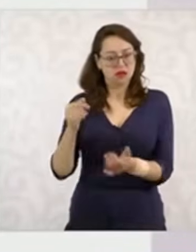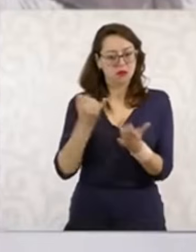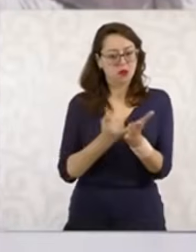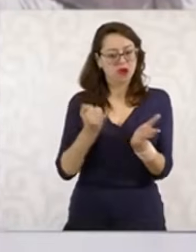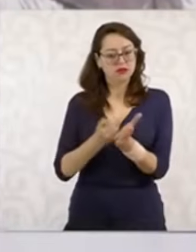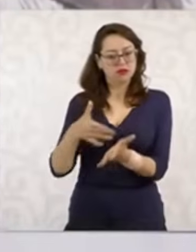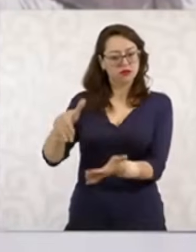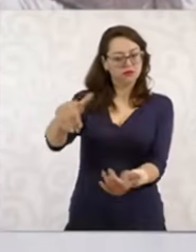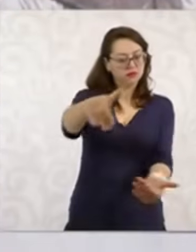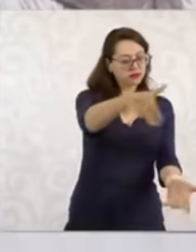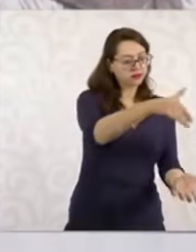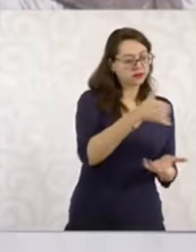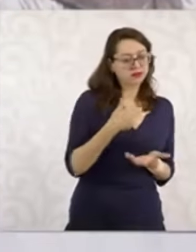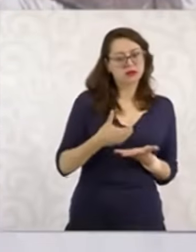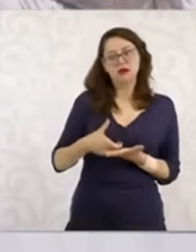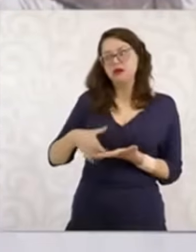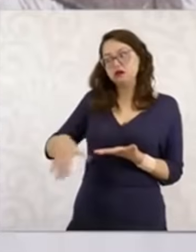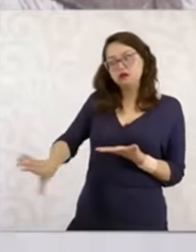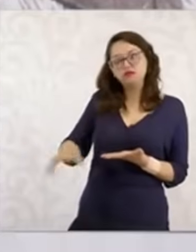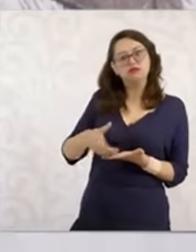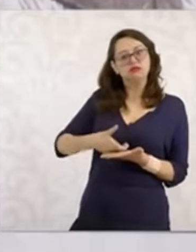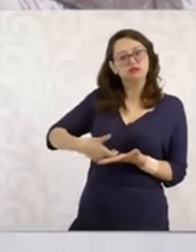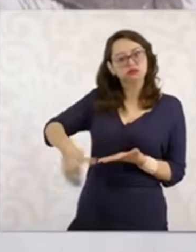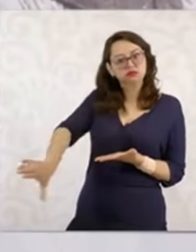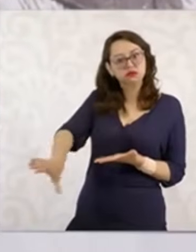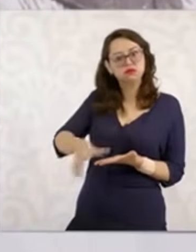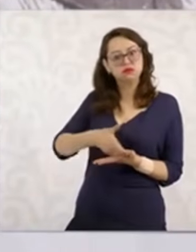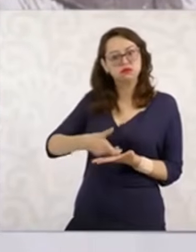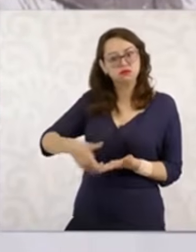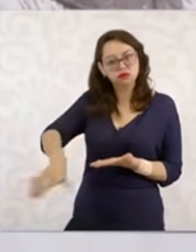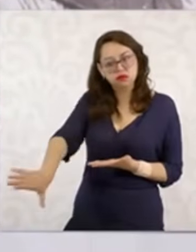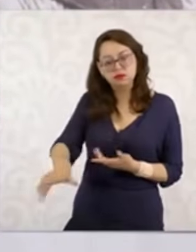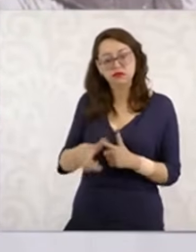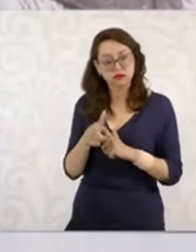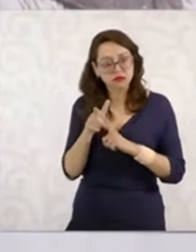pagando altísimas pensiones.